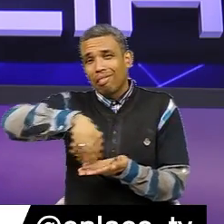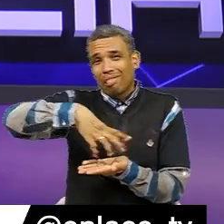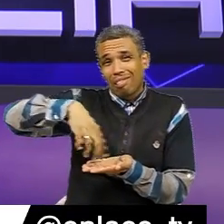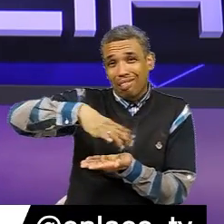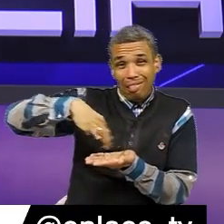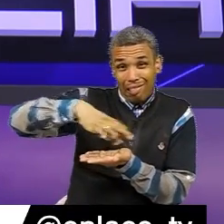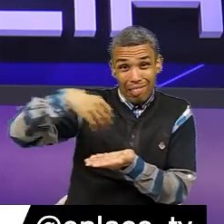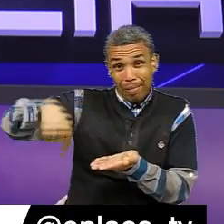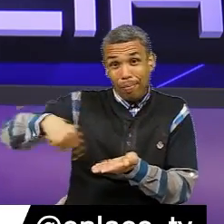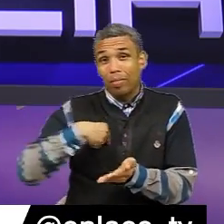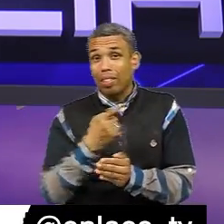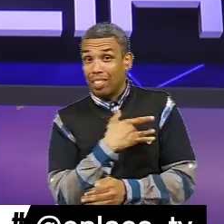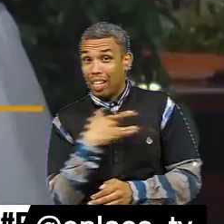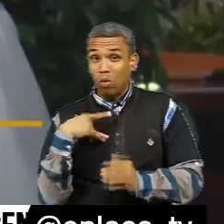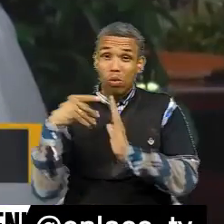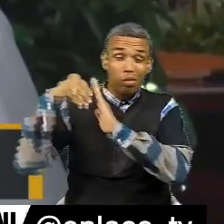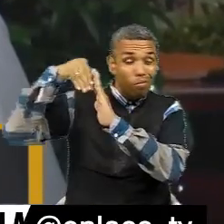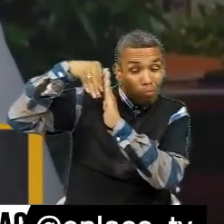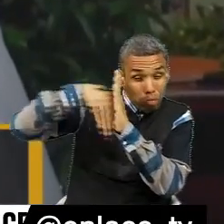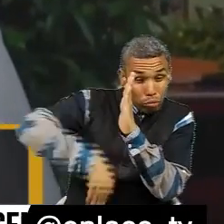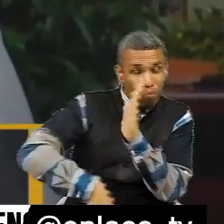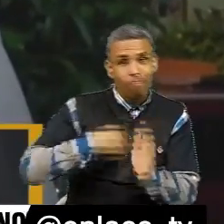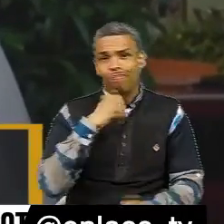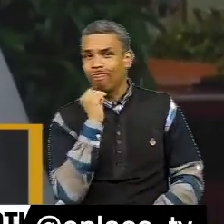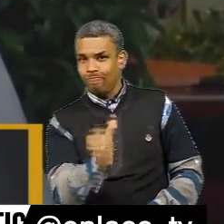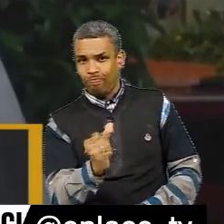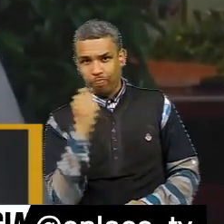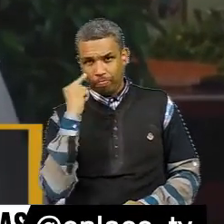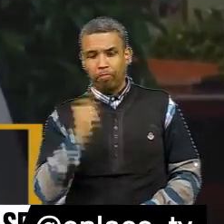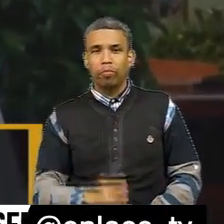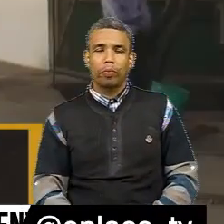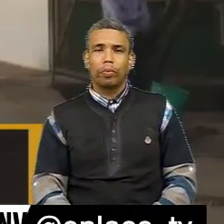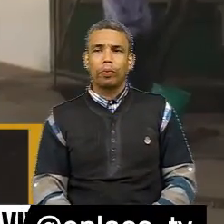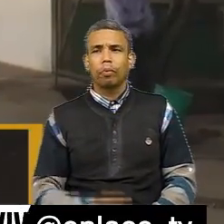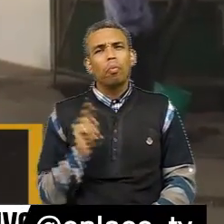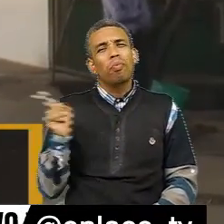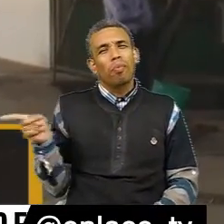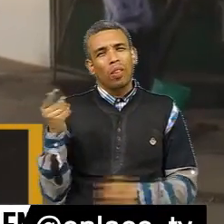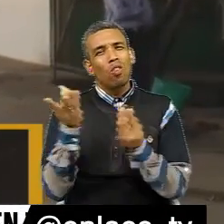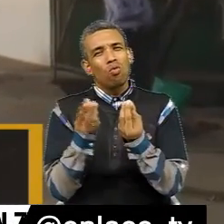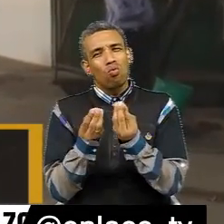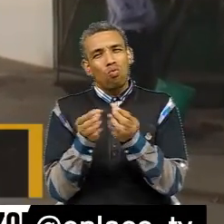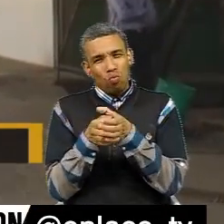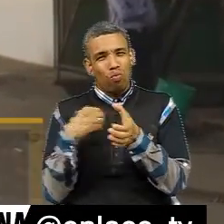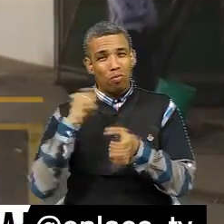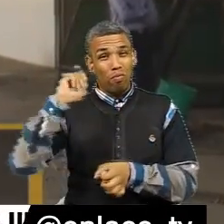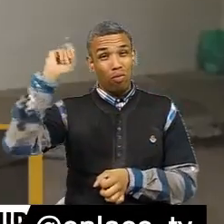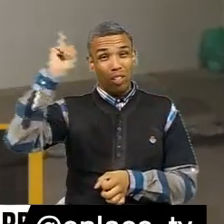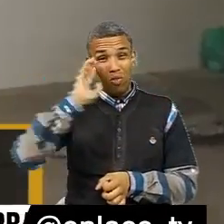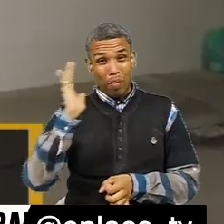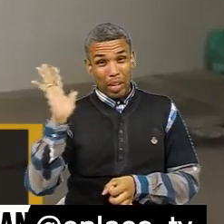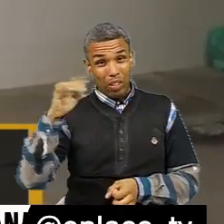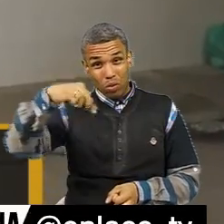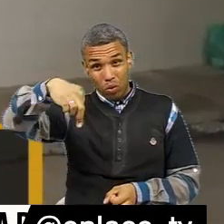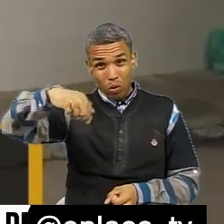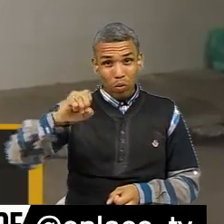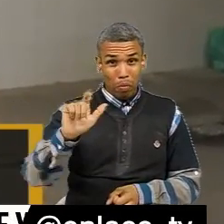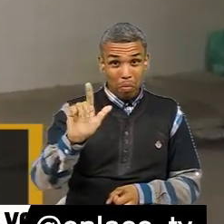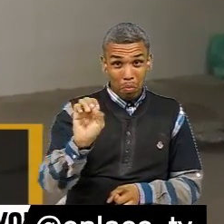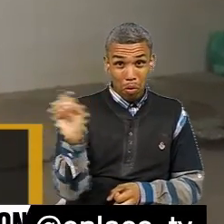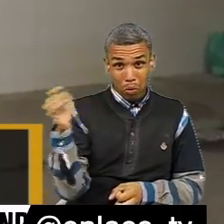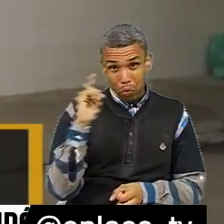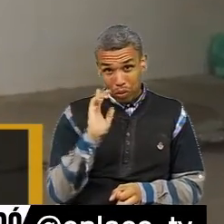Medio. El diputado Roberto Esmalbach Cruz, del Polo Democrático, se ha referido en diálogo con Enlace Noticias sobre la situación de los hospitales